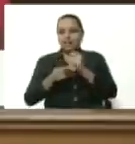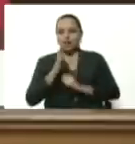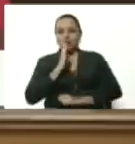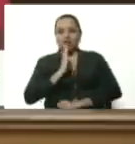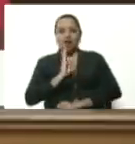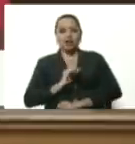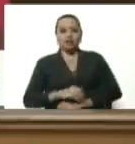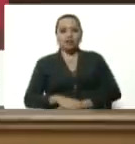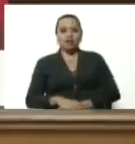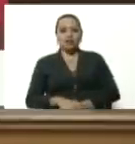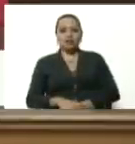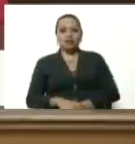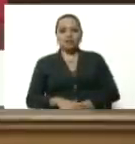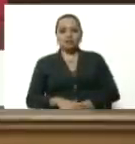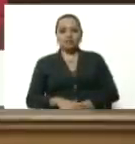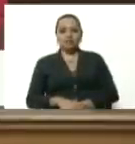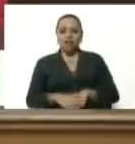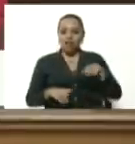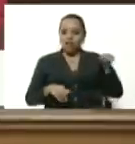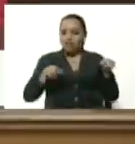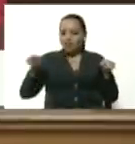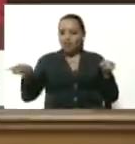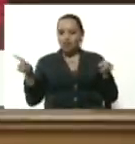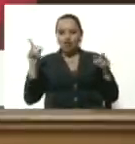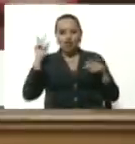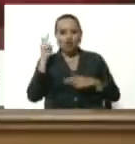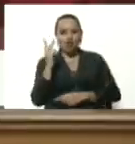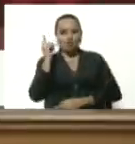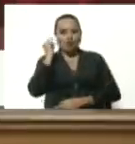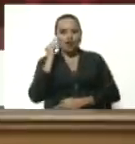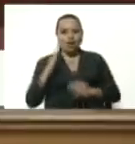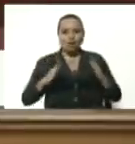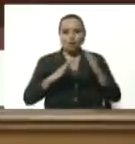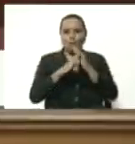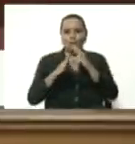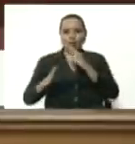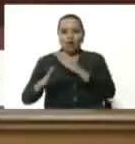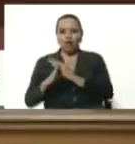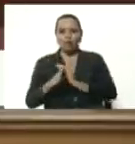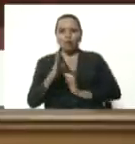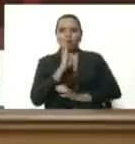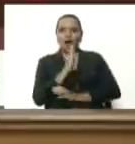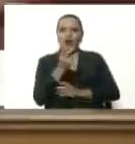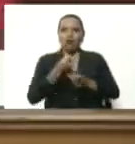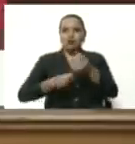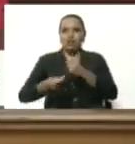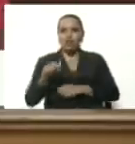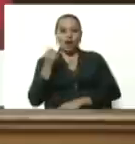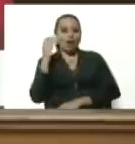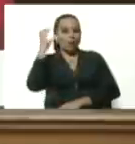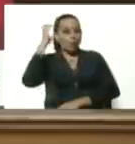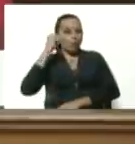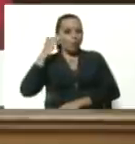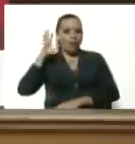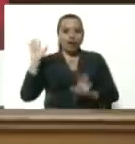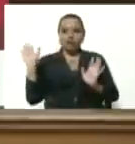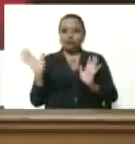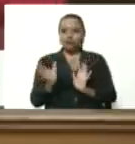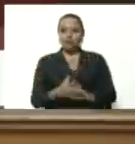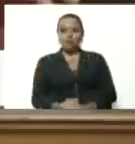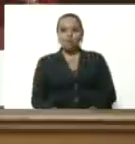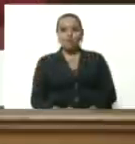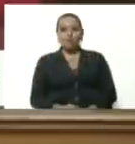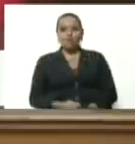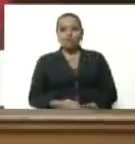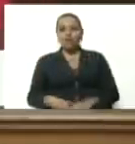y a Tania. ¿Ah? Le bloquearon las cuentas que tiene Tania, Gladys en Europa, como se la bloquearon